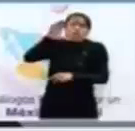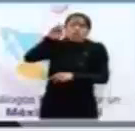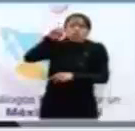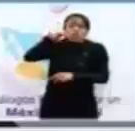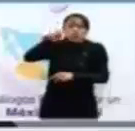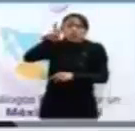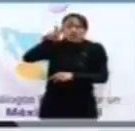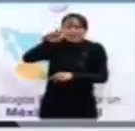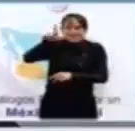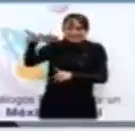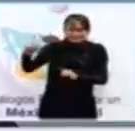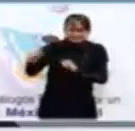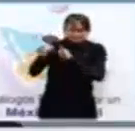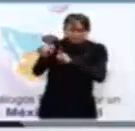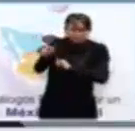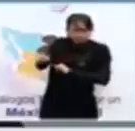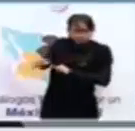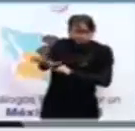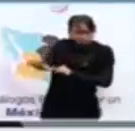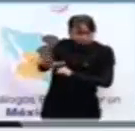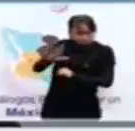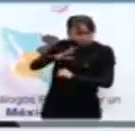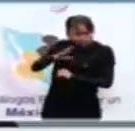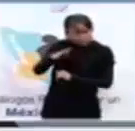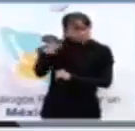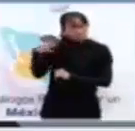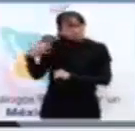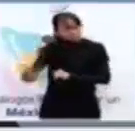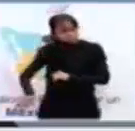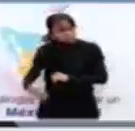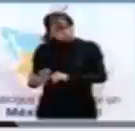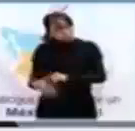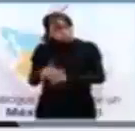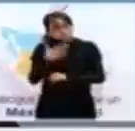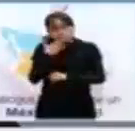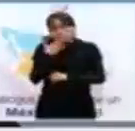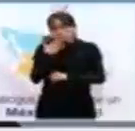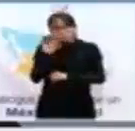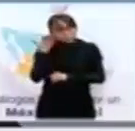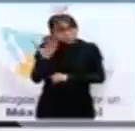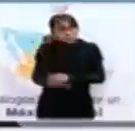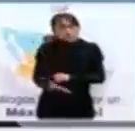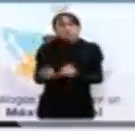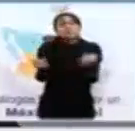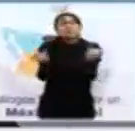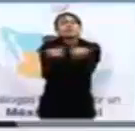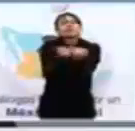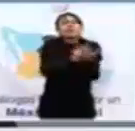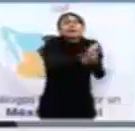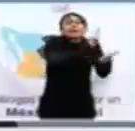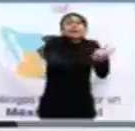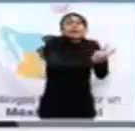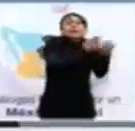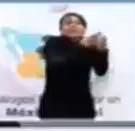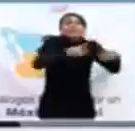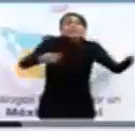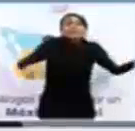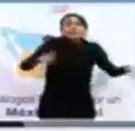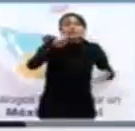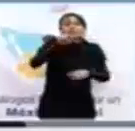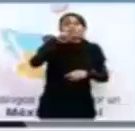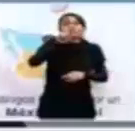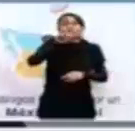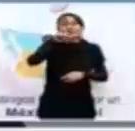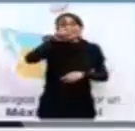realmente una experiencia, además, igual, así como la Ley de Desarrollo Sustentable se volvió paradigma en América